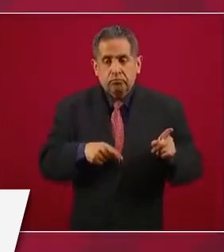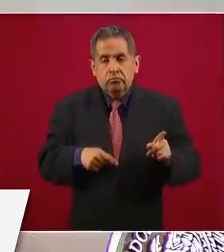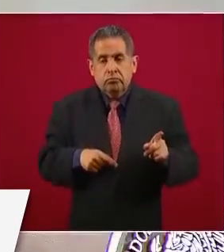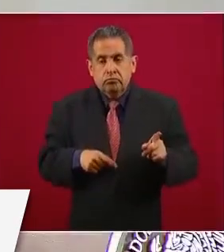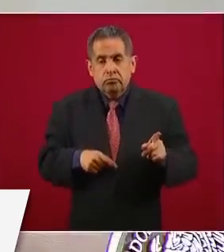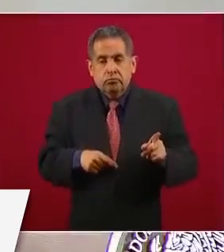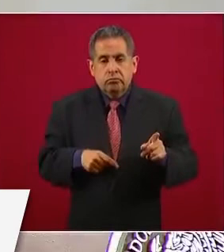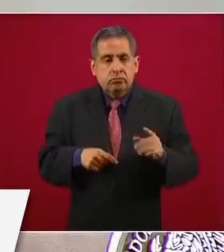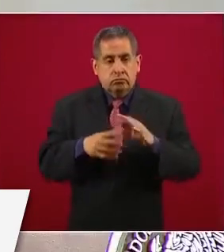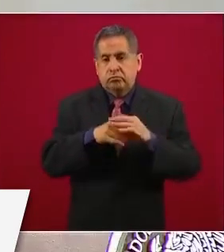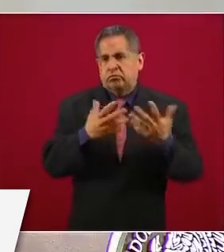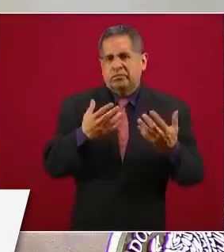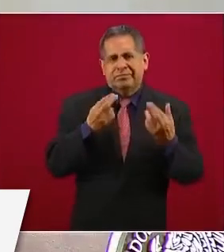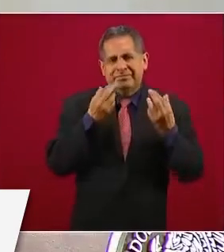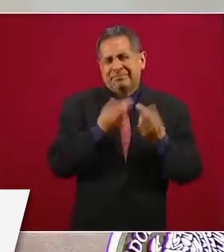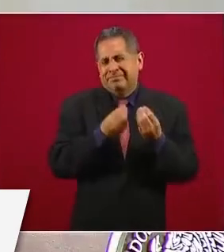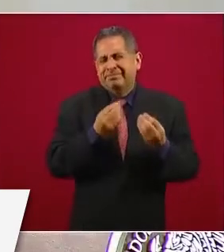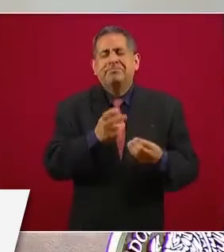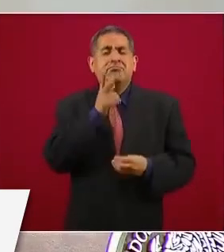Tabasco producía petróleo,